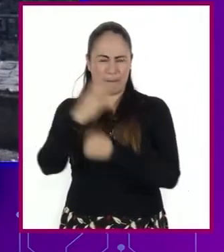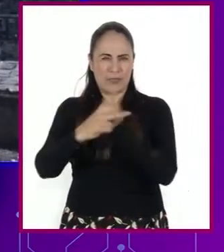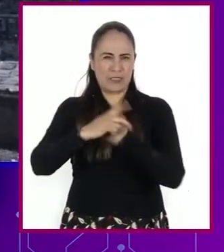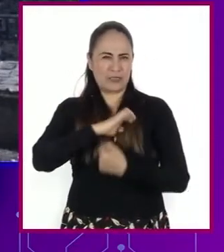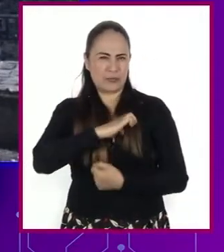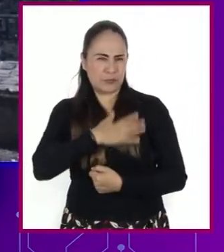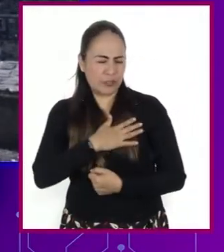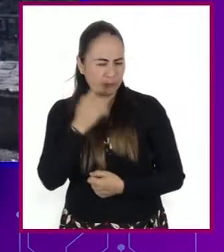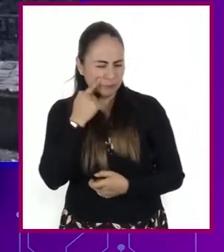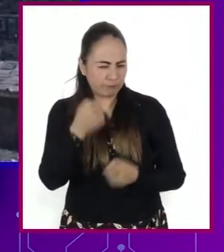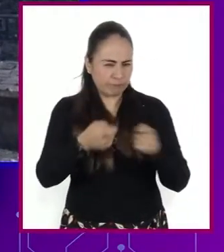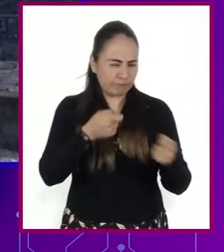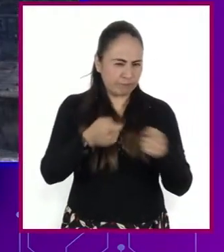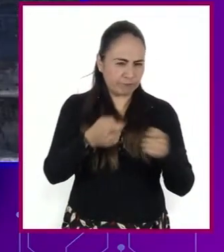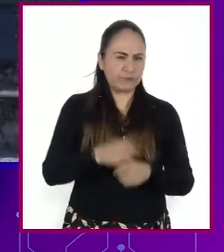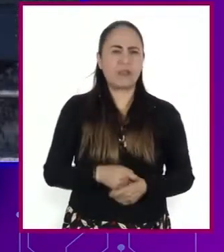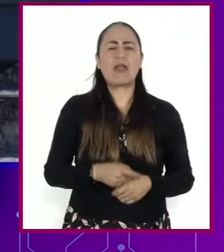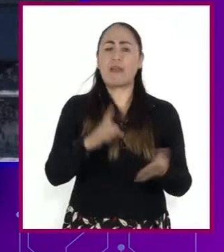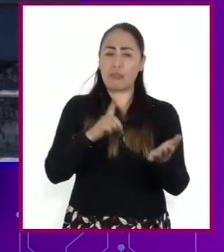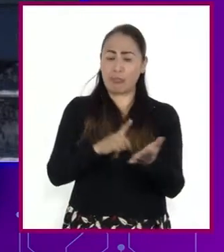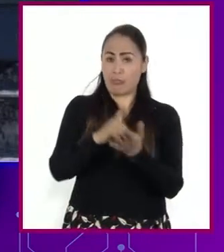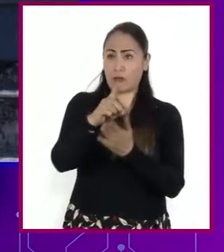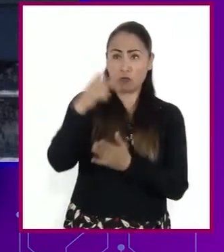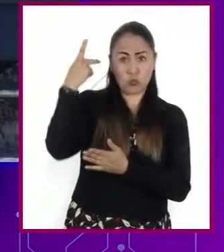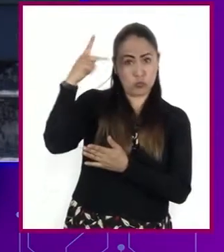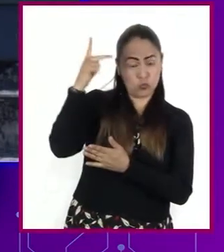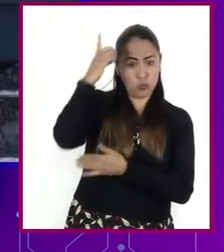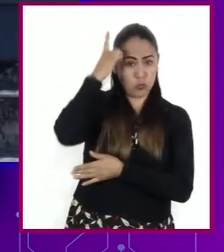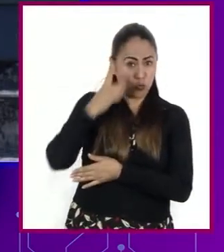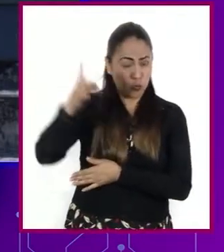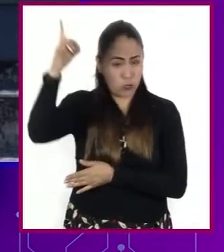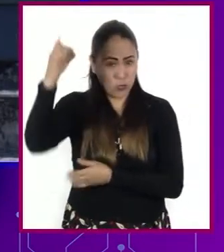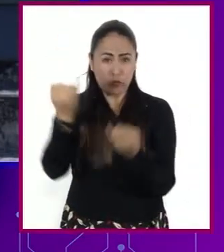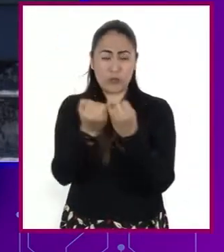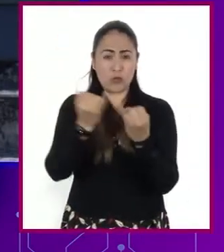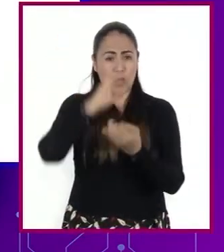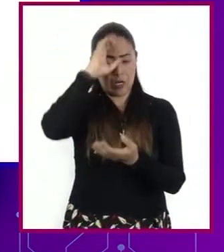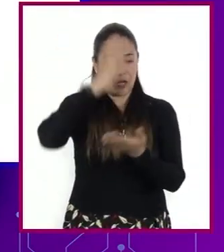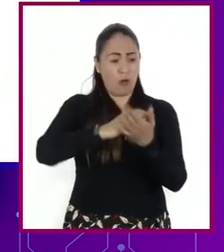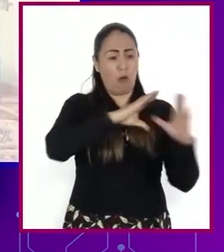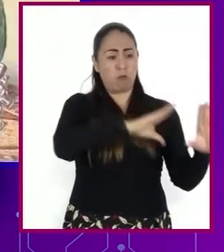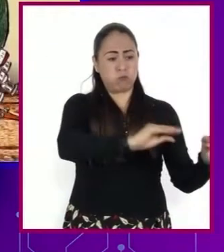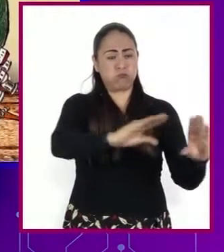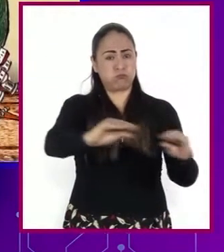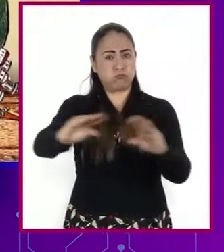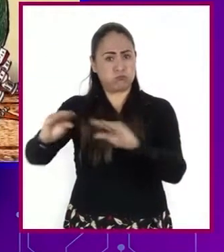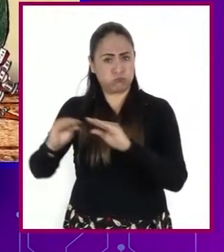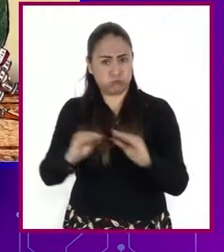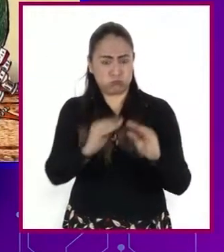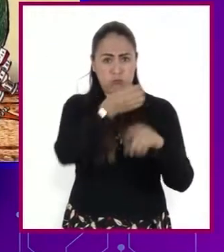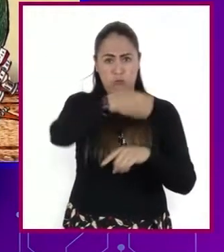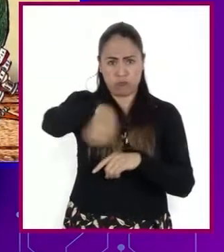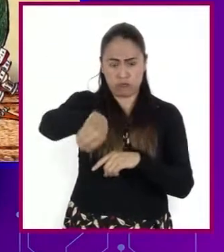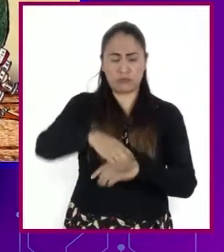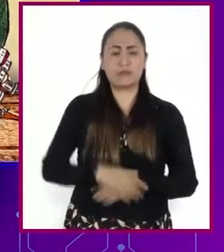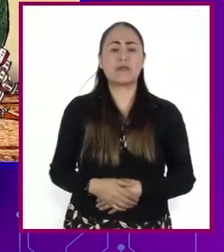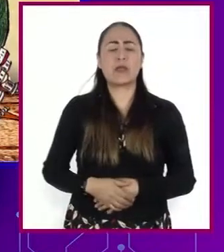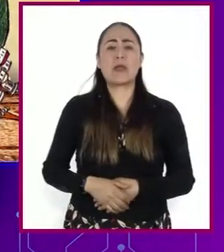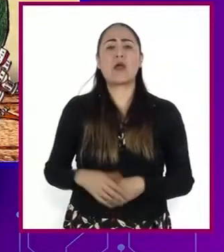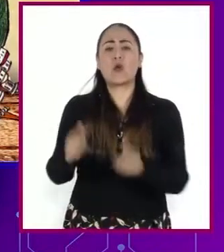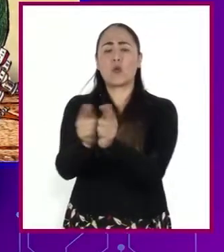proceso que duró aproximadamente 300 años, desde el siglo XVI hasta las primeras décadas